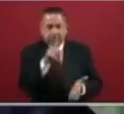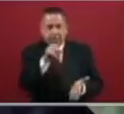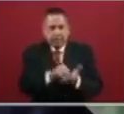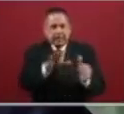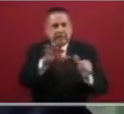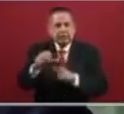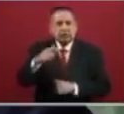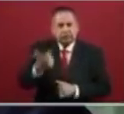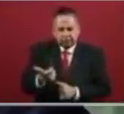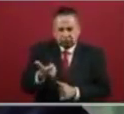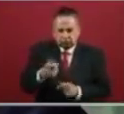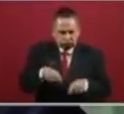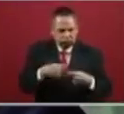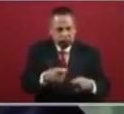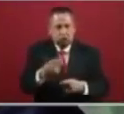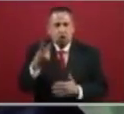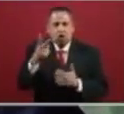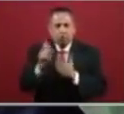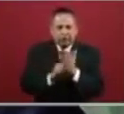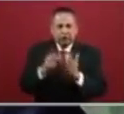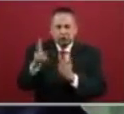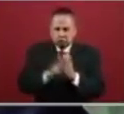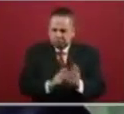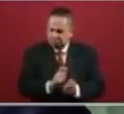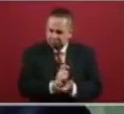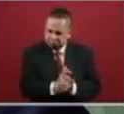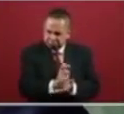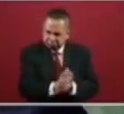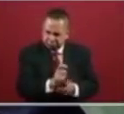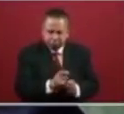1,600 pesos bimestrales.